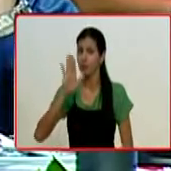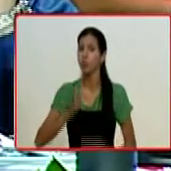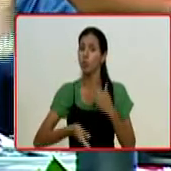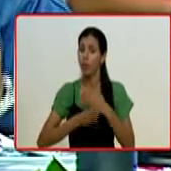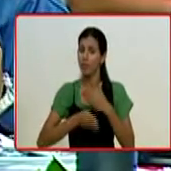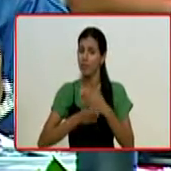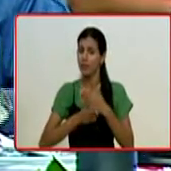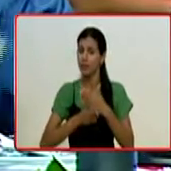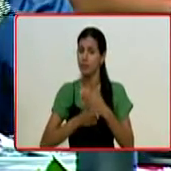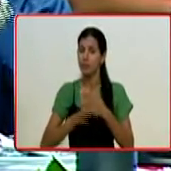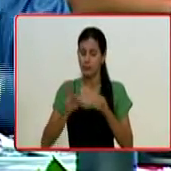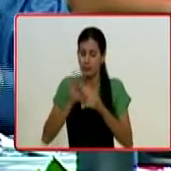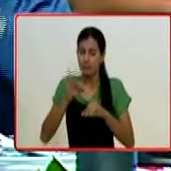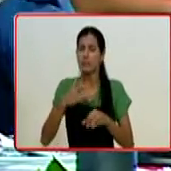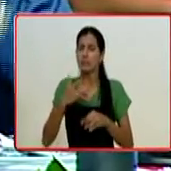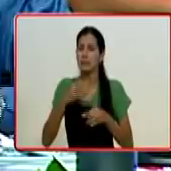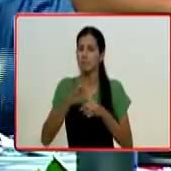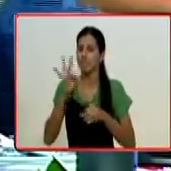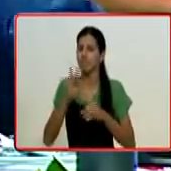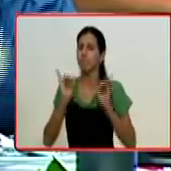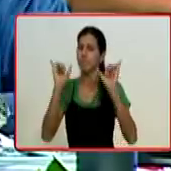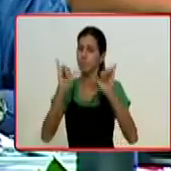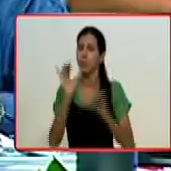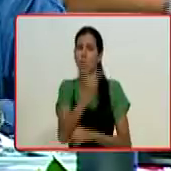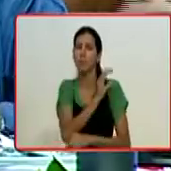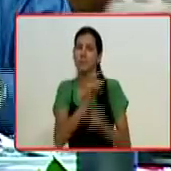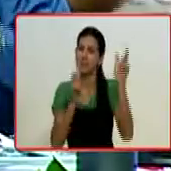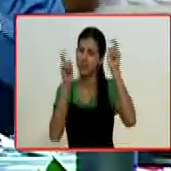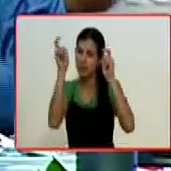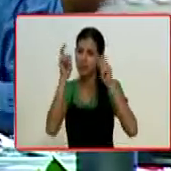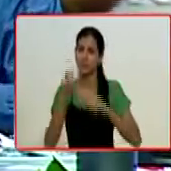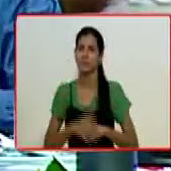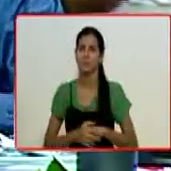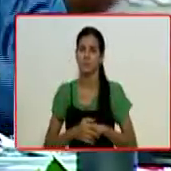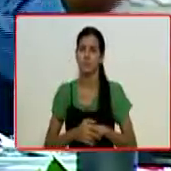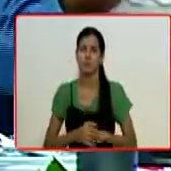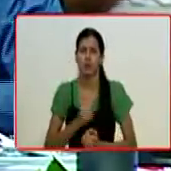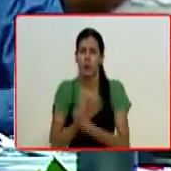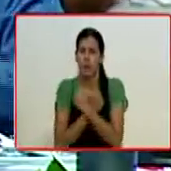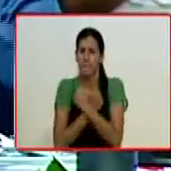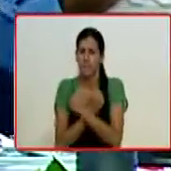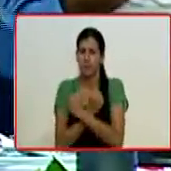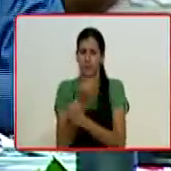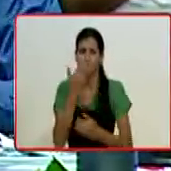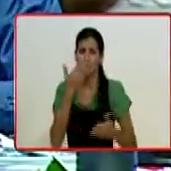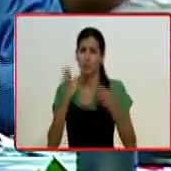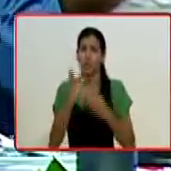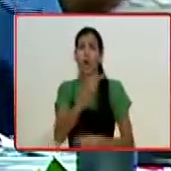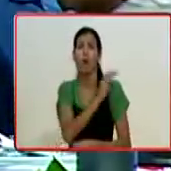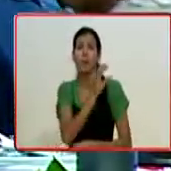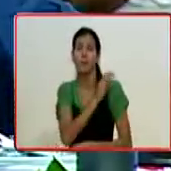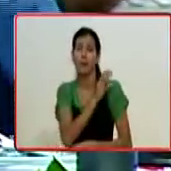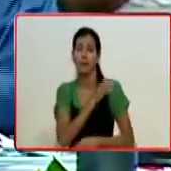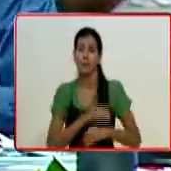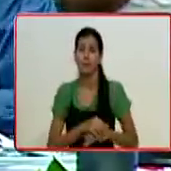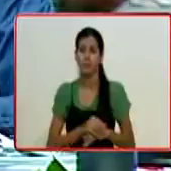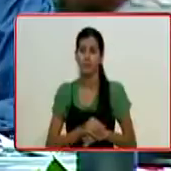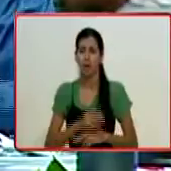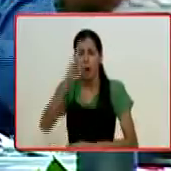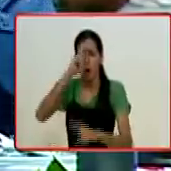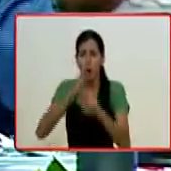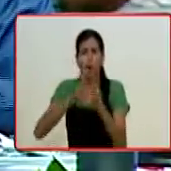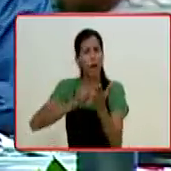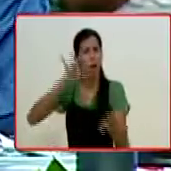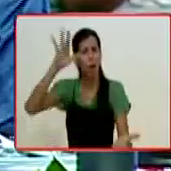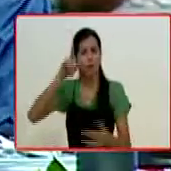siendo espiritualmente Hugo Chávez Frías, nuestro amado y eterno comandante. Honor y gloria